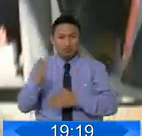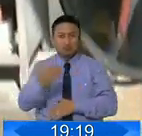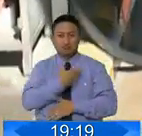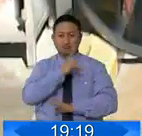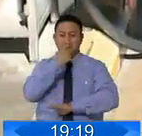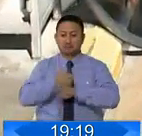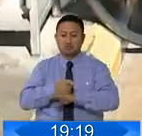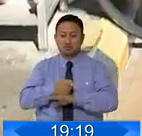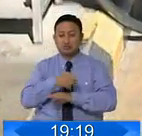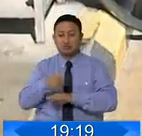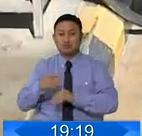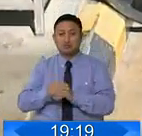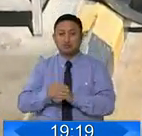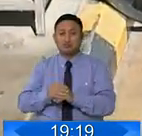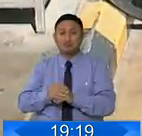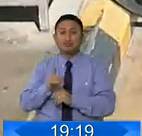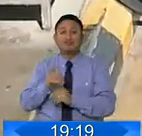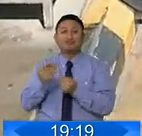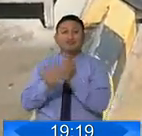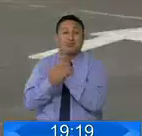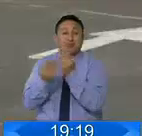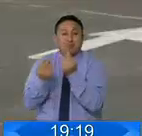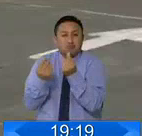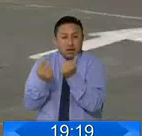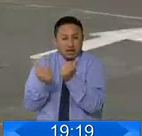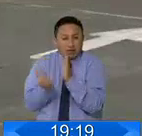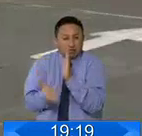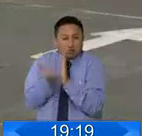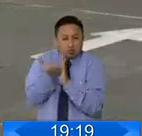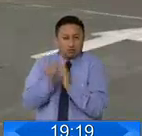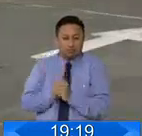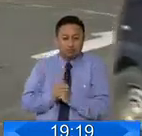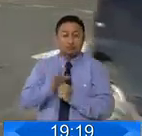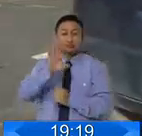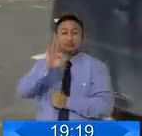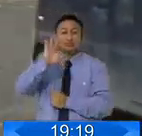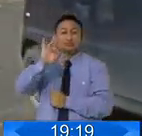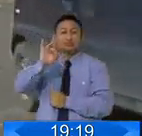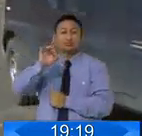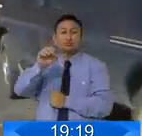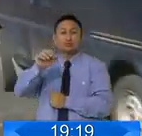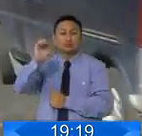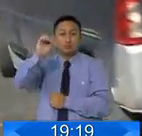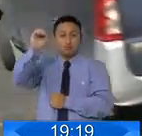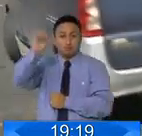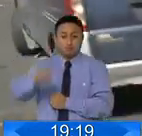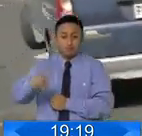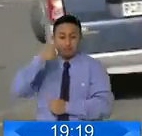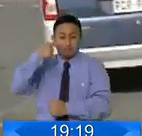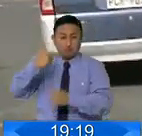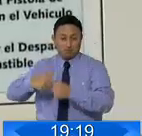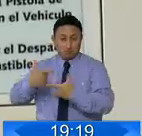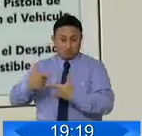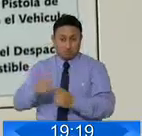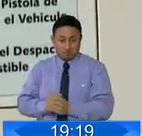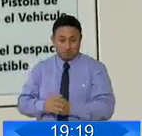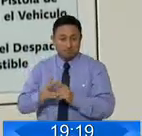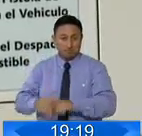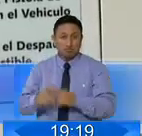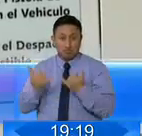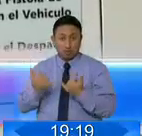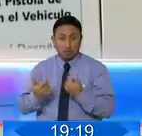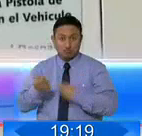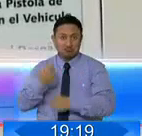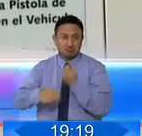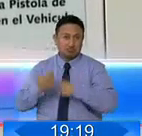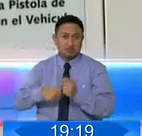ejecutivo aumentar el octanaje en este combustible, cerca del 98% de las estaciones de servicio de todo el país ya empezaron a